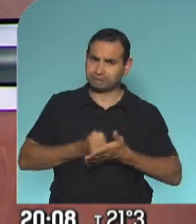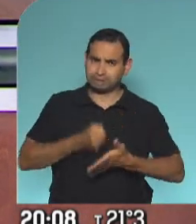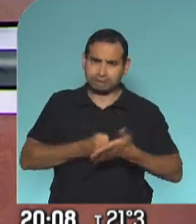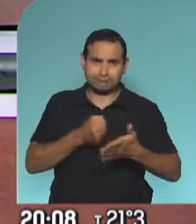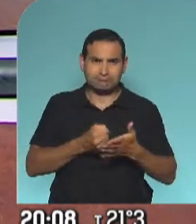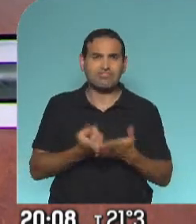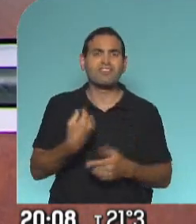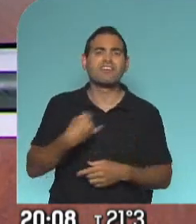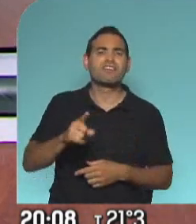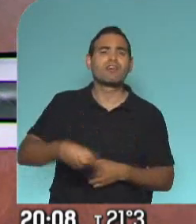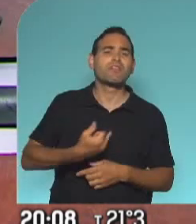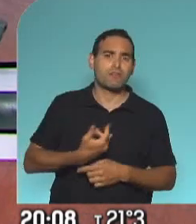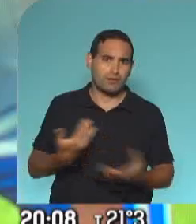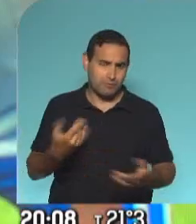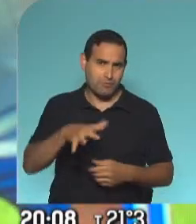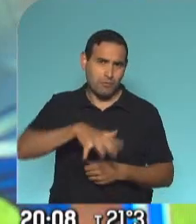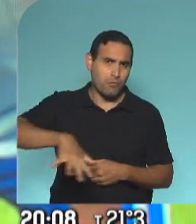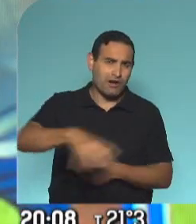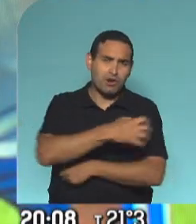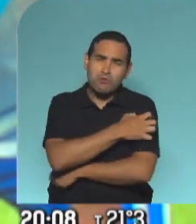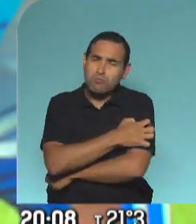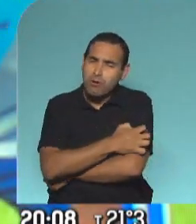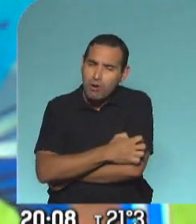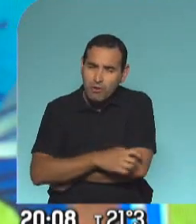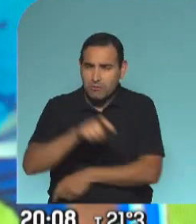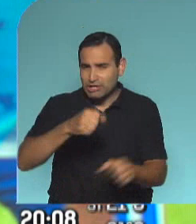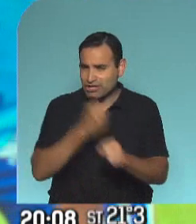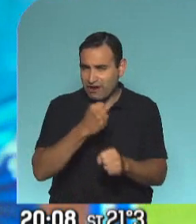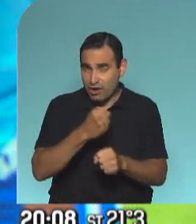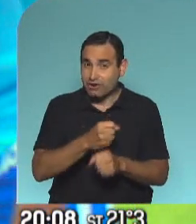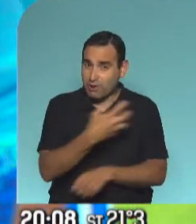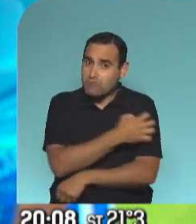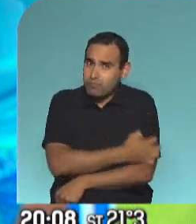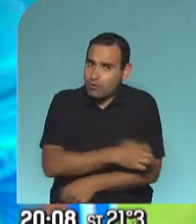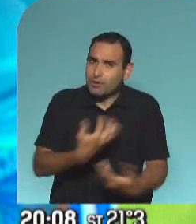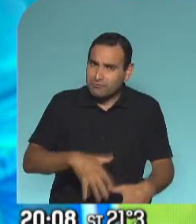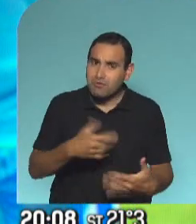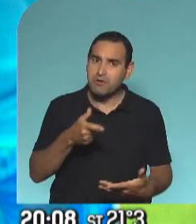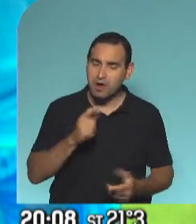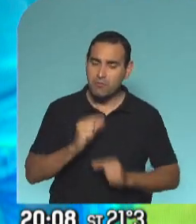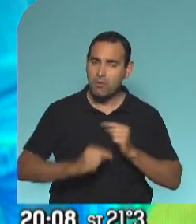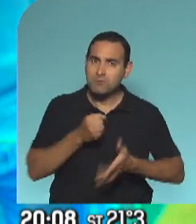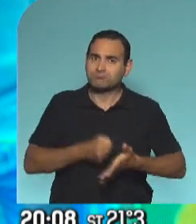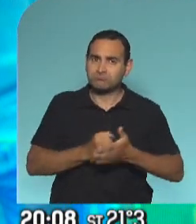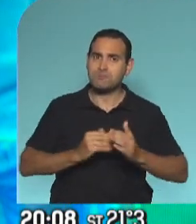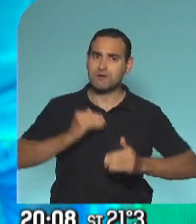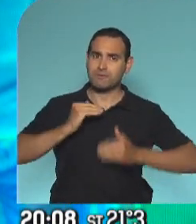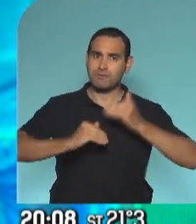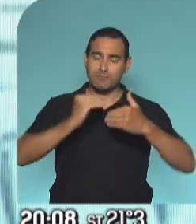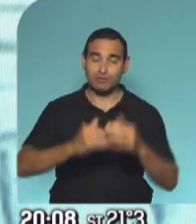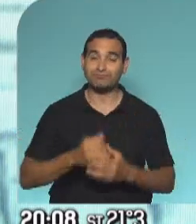De dónde vino, de un lugar muy humilde. Un claro ejemplo. Un barrio de trabajadores, pero muy humilde. Y logró empezar a crecer. Los que